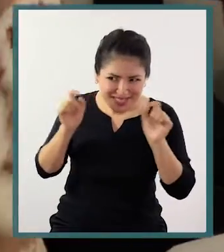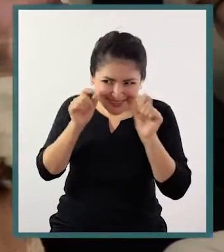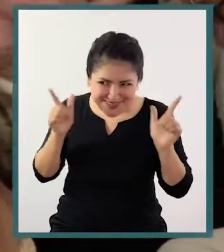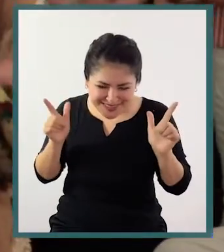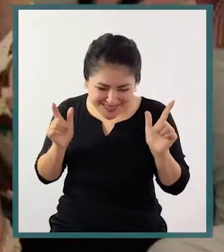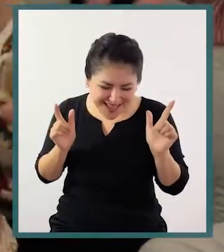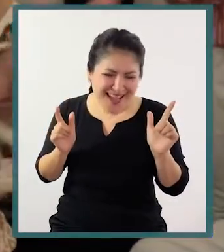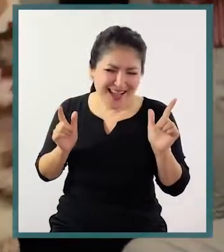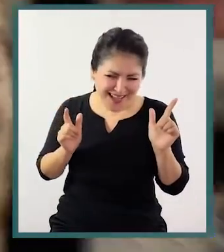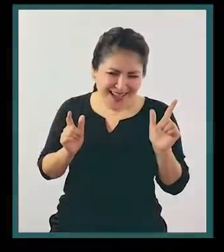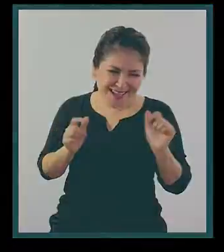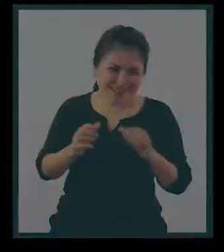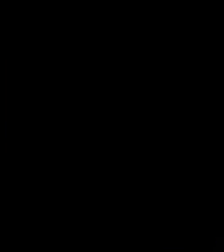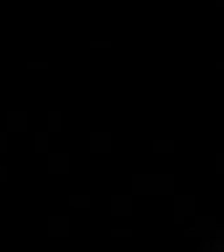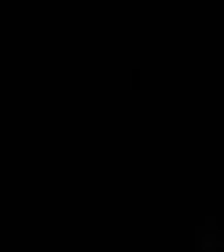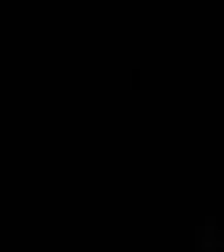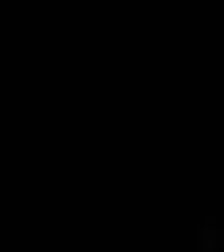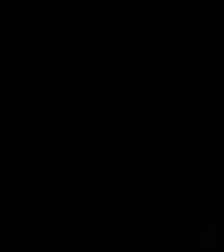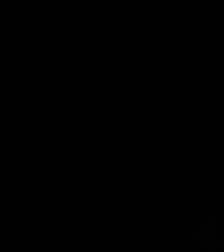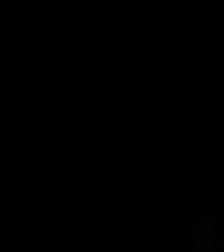ay! ¡Sorpresa, sorpresa!